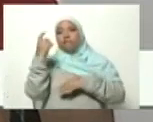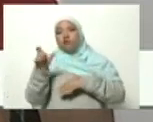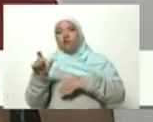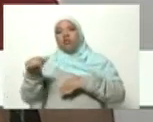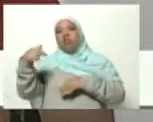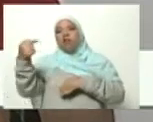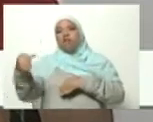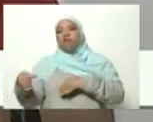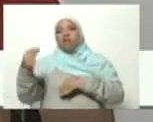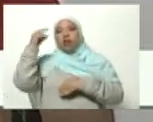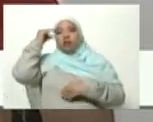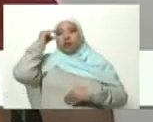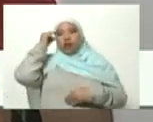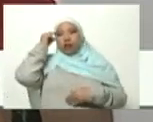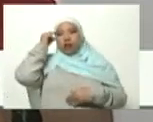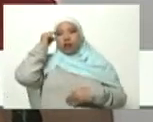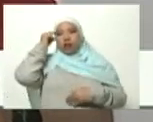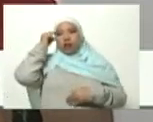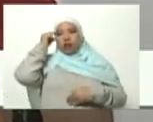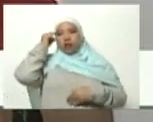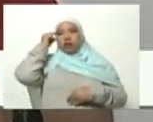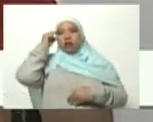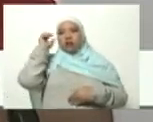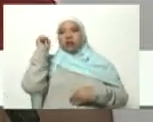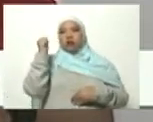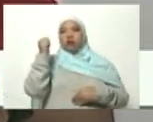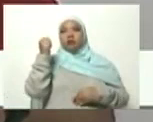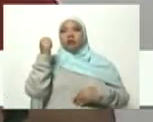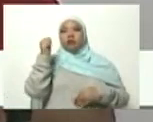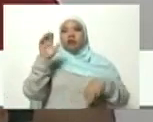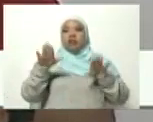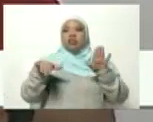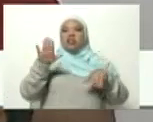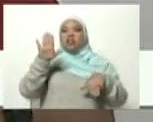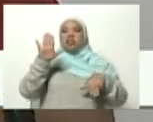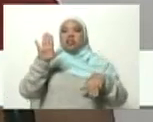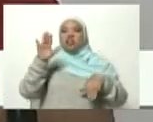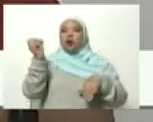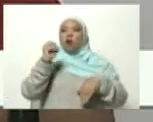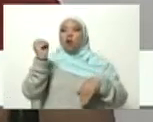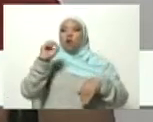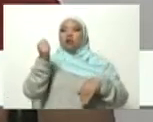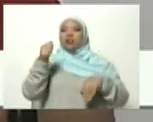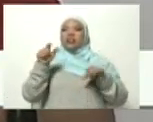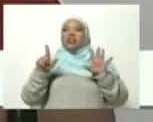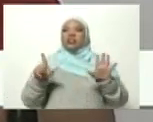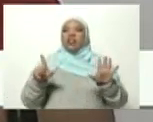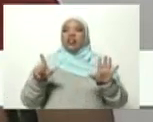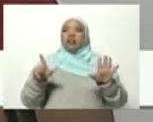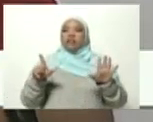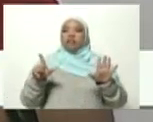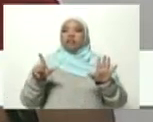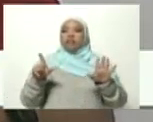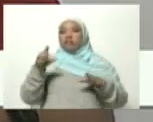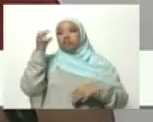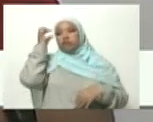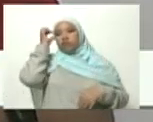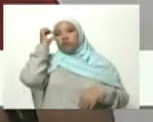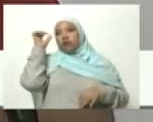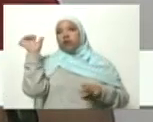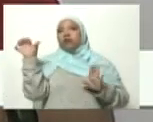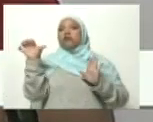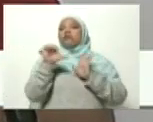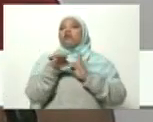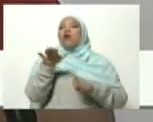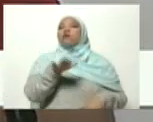de... O sea, cumplió el año el 14, creo que murió el 15 o el 16, envenenado. ¿Dónde? ¿Adivinen